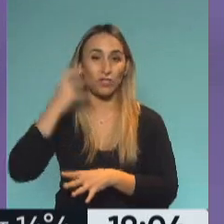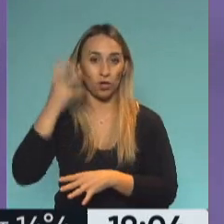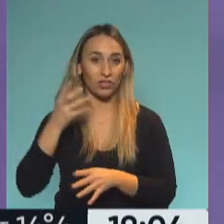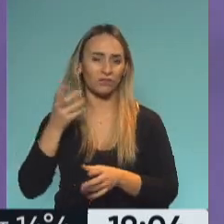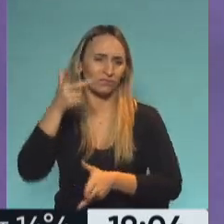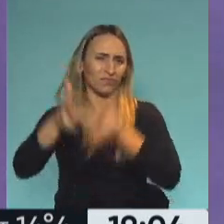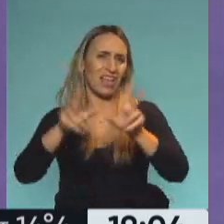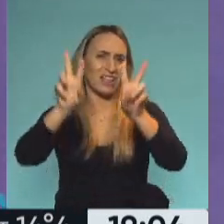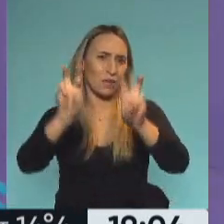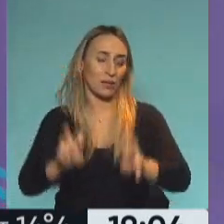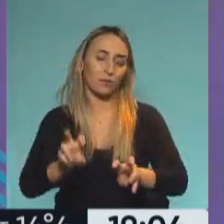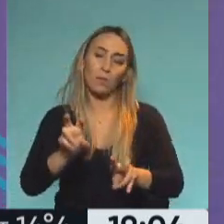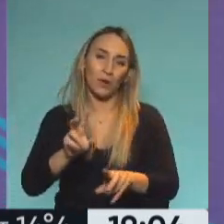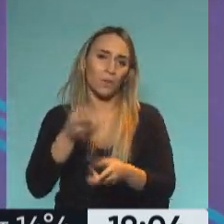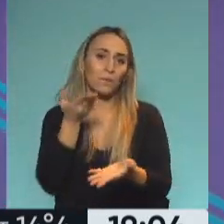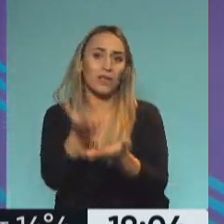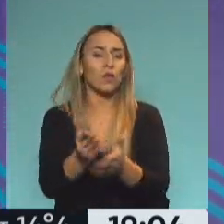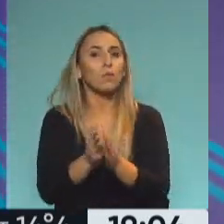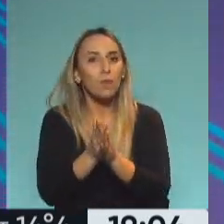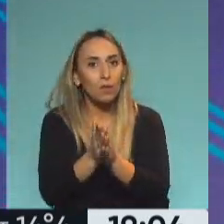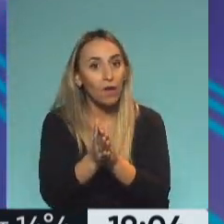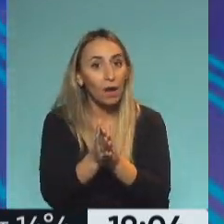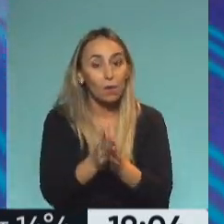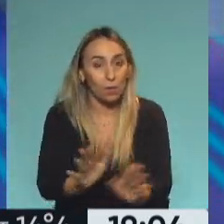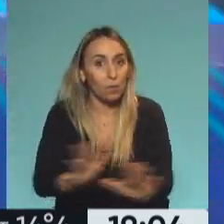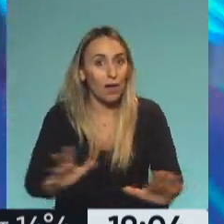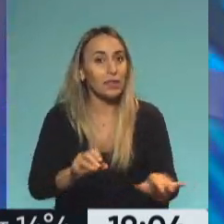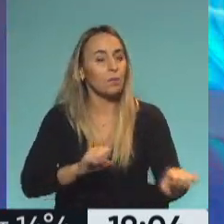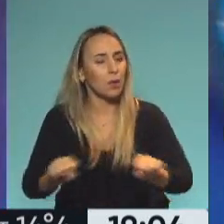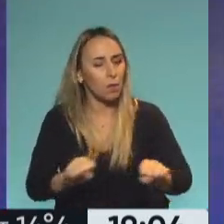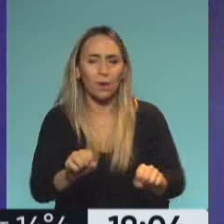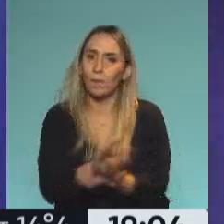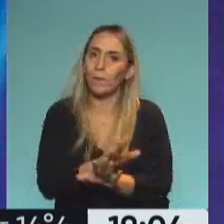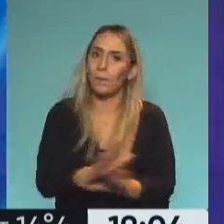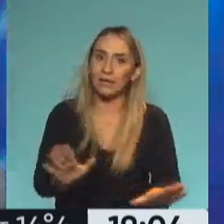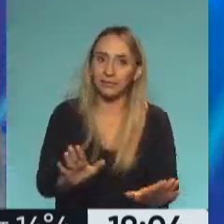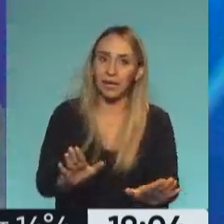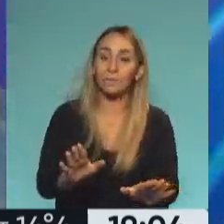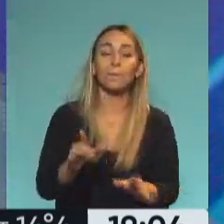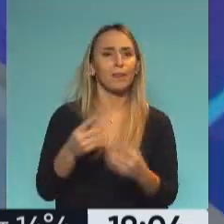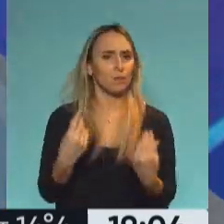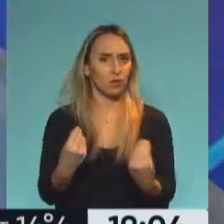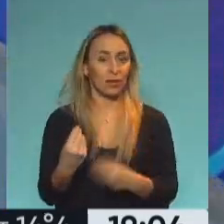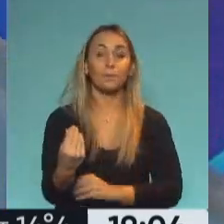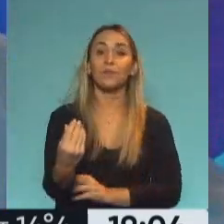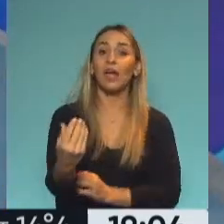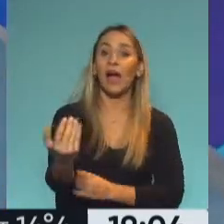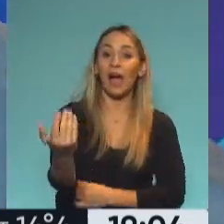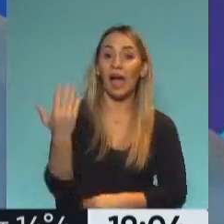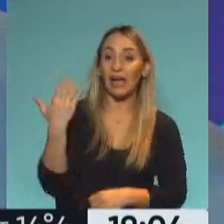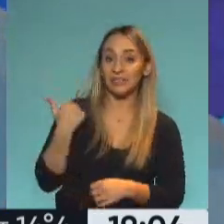pedido encarecido. Bajen la tensión con la vacuna Pfizer. Esto luego de que se publicara